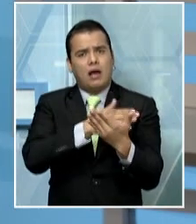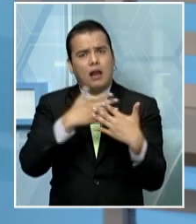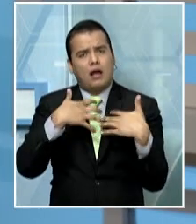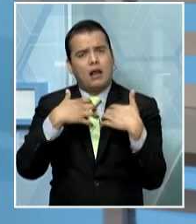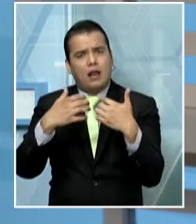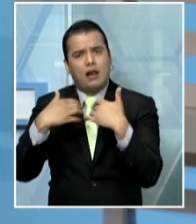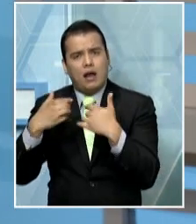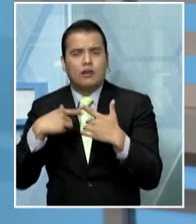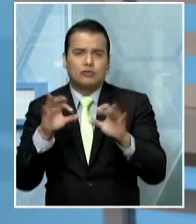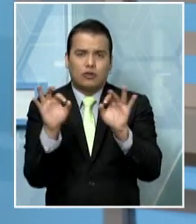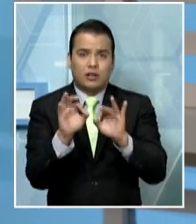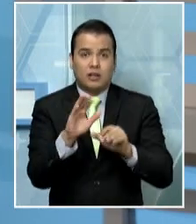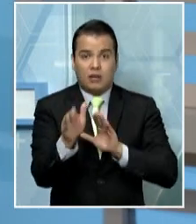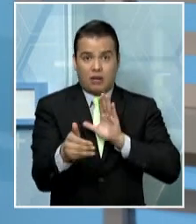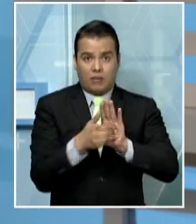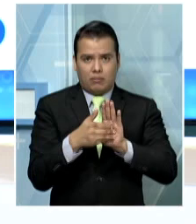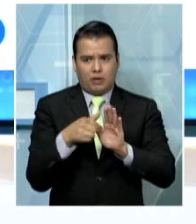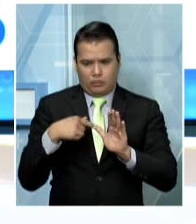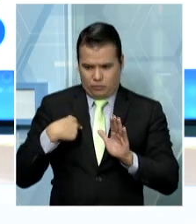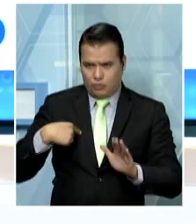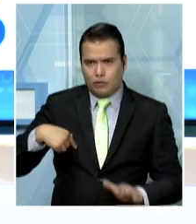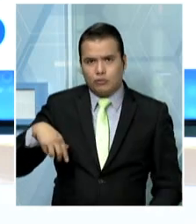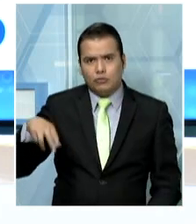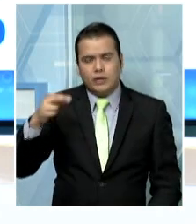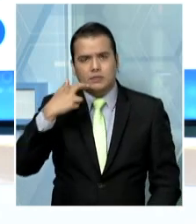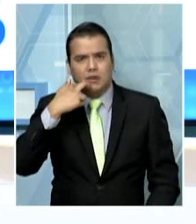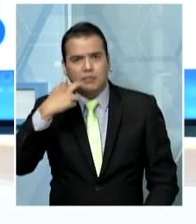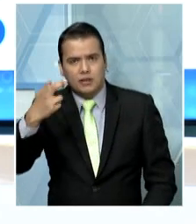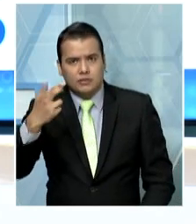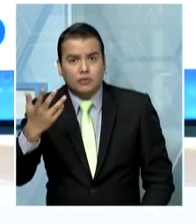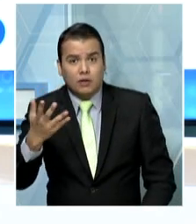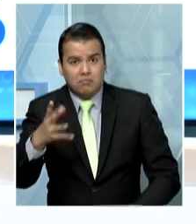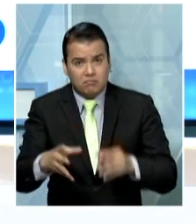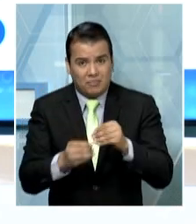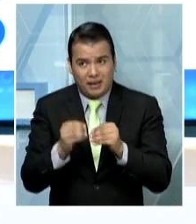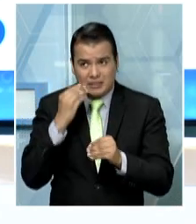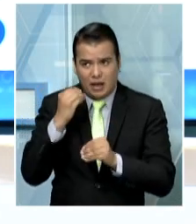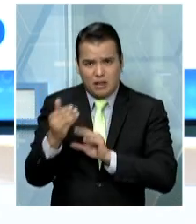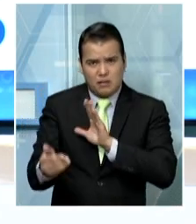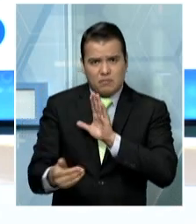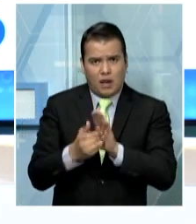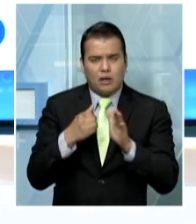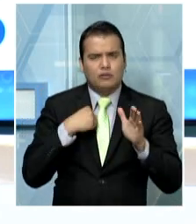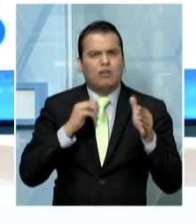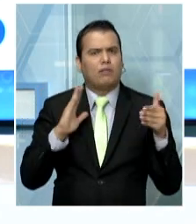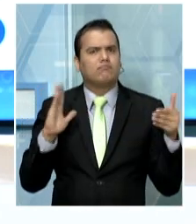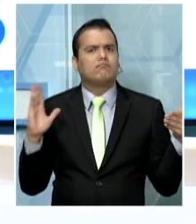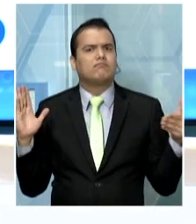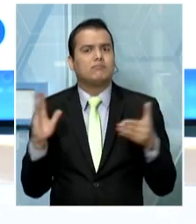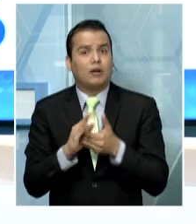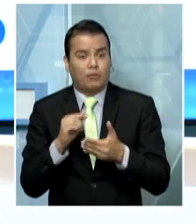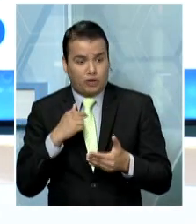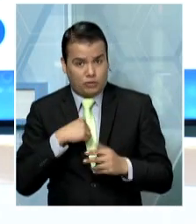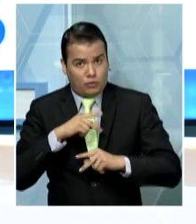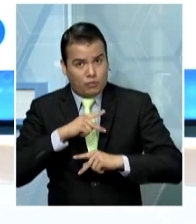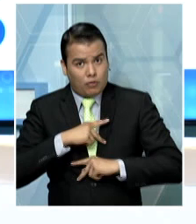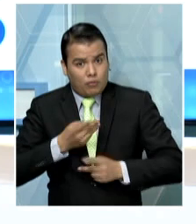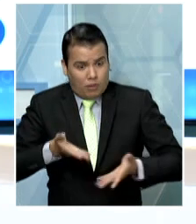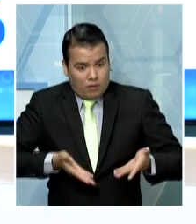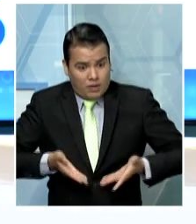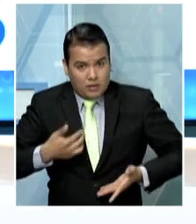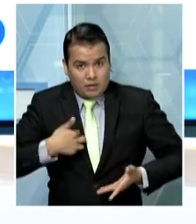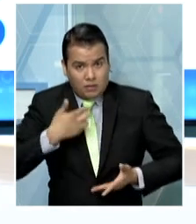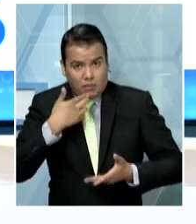que realizará durante la Feria de Cali. Otto. Katherine además anunció una denuncia penal e indicó que por la condición de su establecimiento